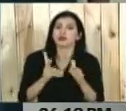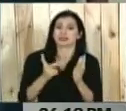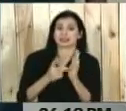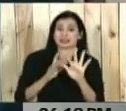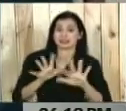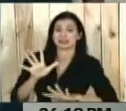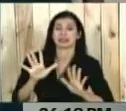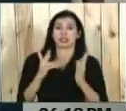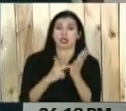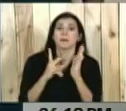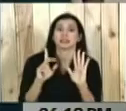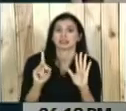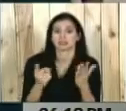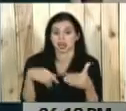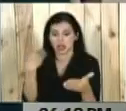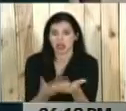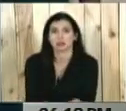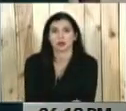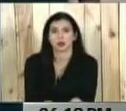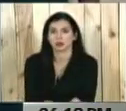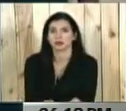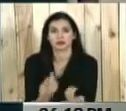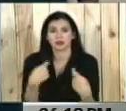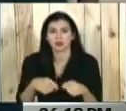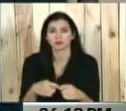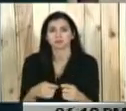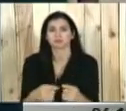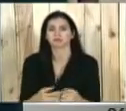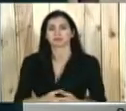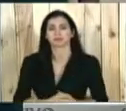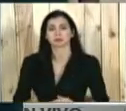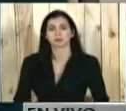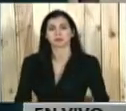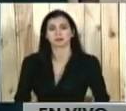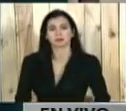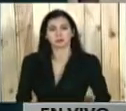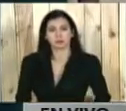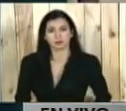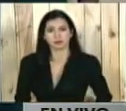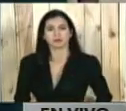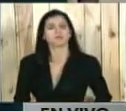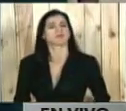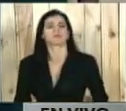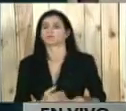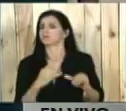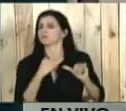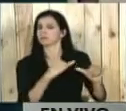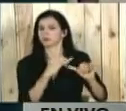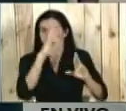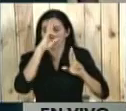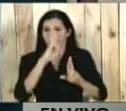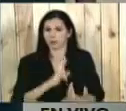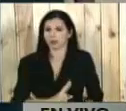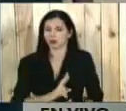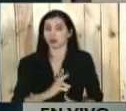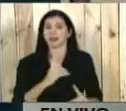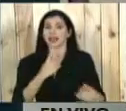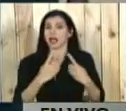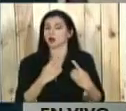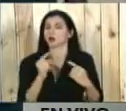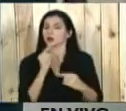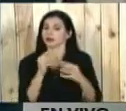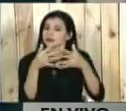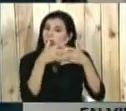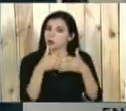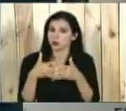para tener las relaciones de respeto, de diálogo permanente con los Estados